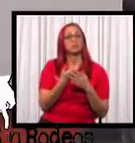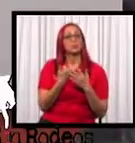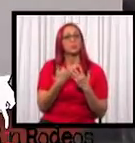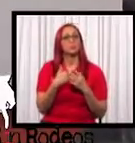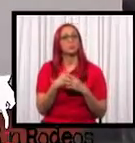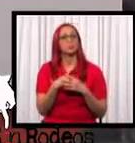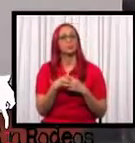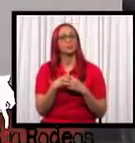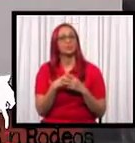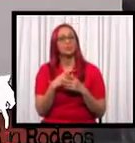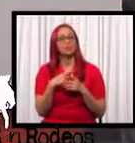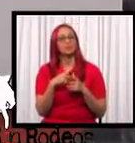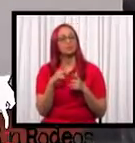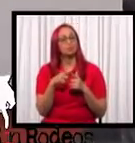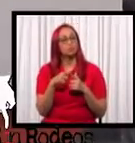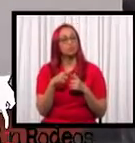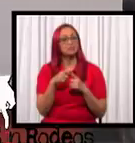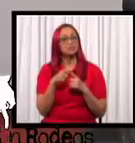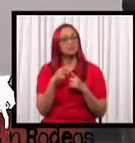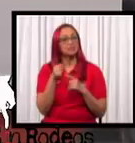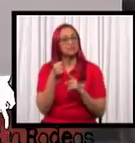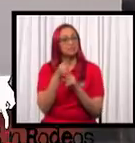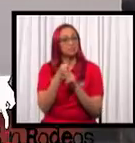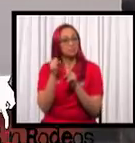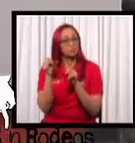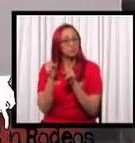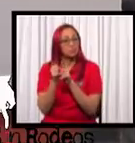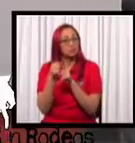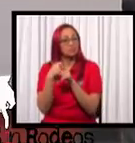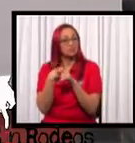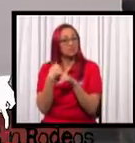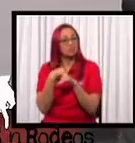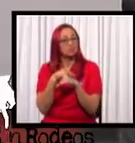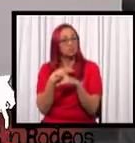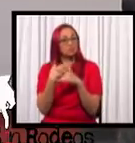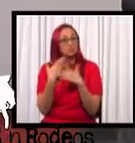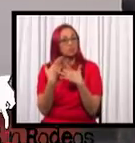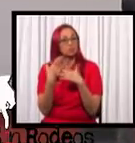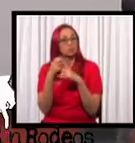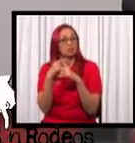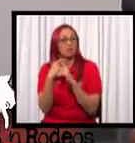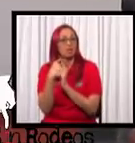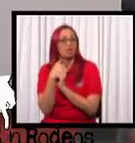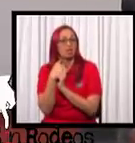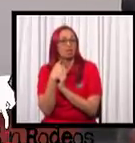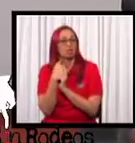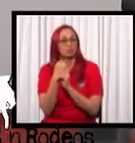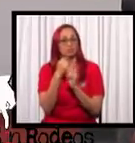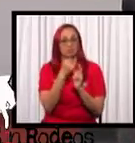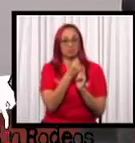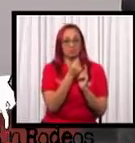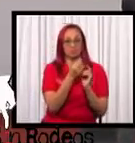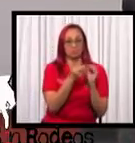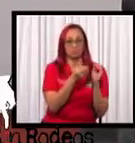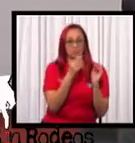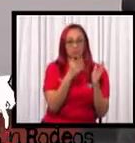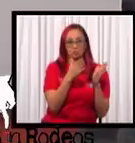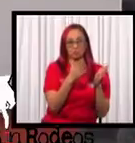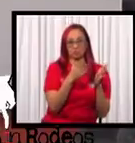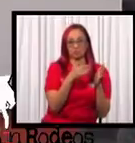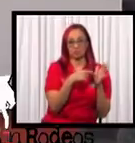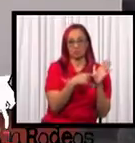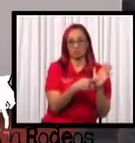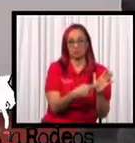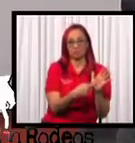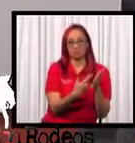Entonces, esas condiciones hacen que nuestros costos sean altos. El costo del arroz producido en Costa Rica es reflejo de un